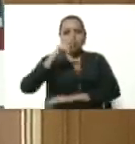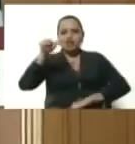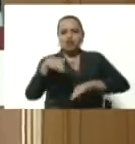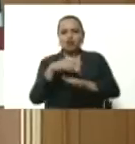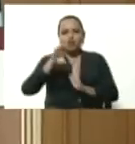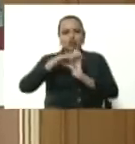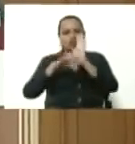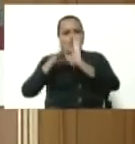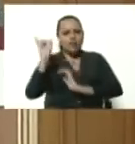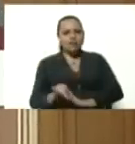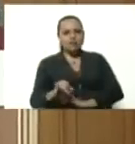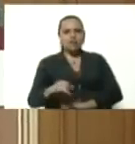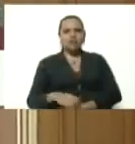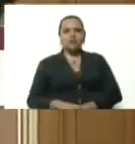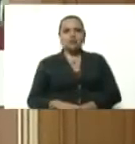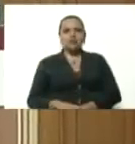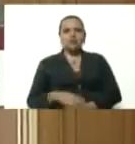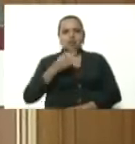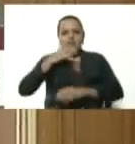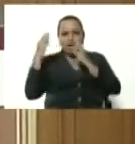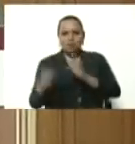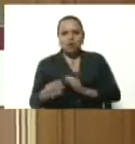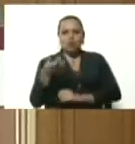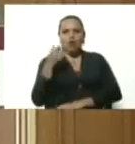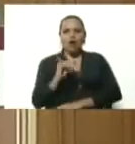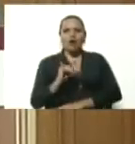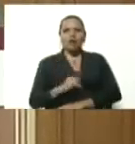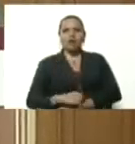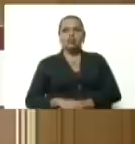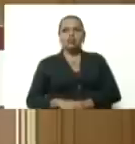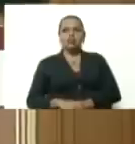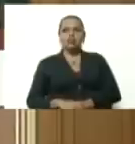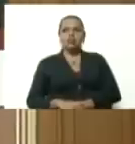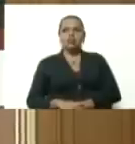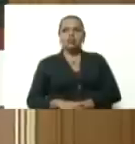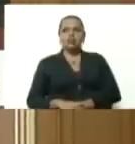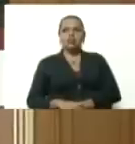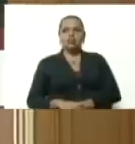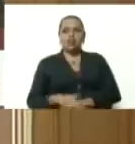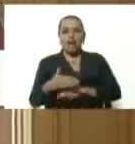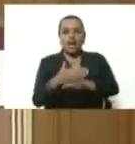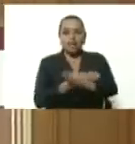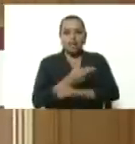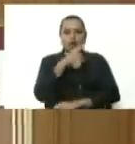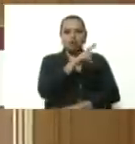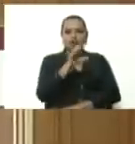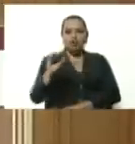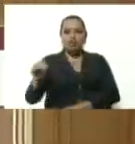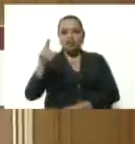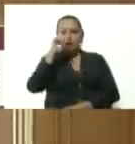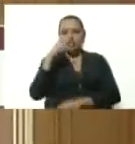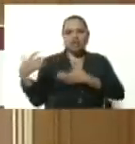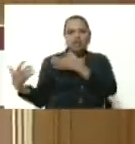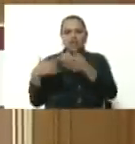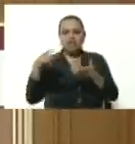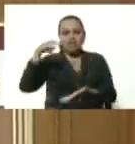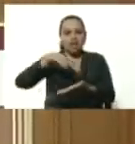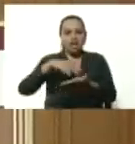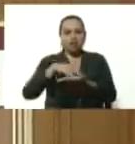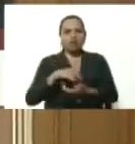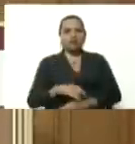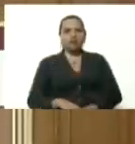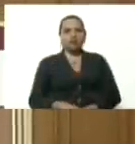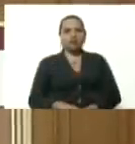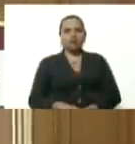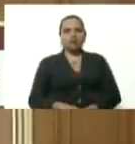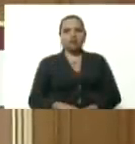Nacional Constituyente. Qué bueno que ocurre ya en el preludio de los 200 años de la batalla de Carabobo, en